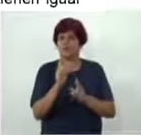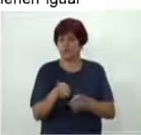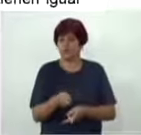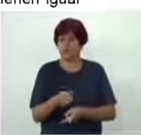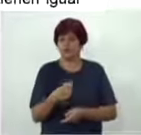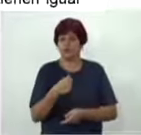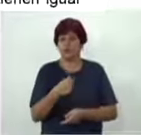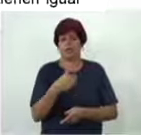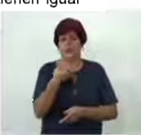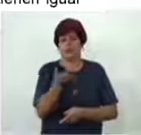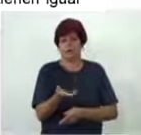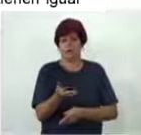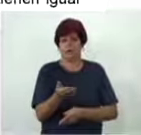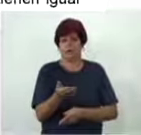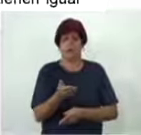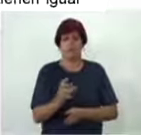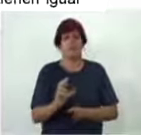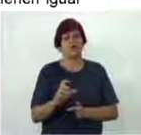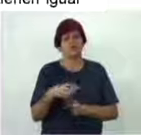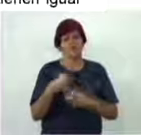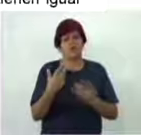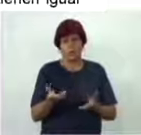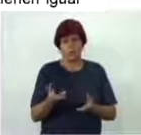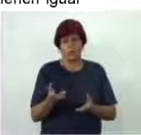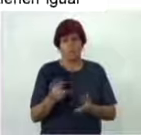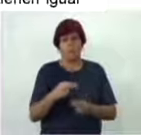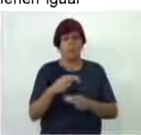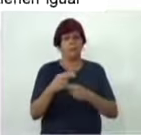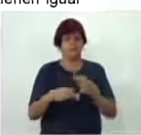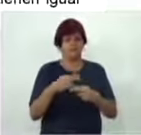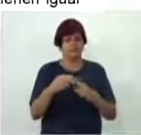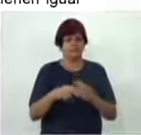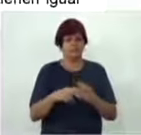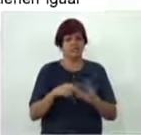que yo le doy, o sea, de los criterios que yo le doy para